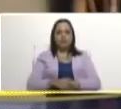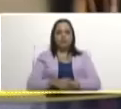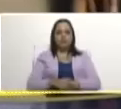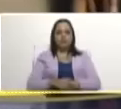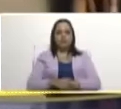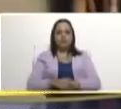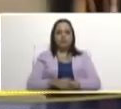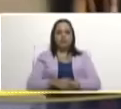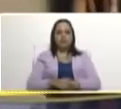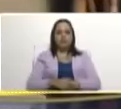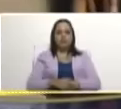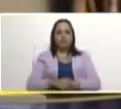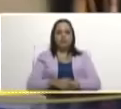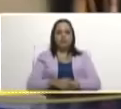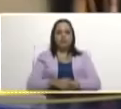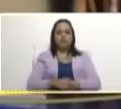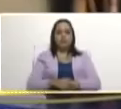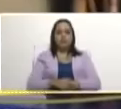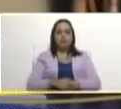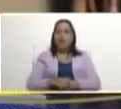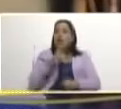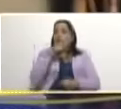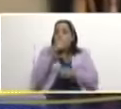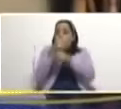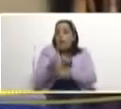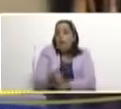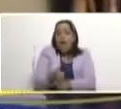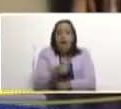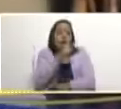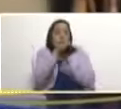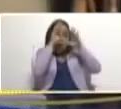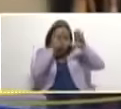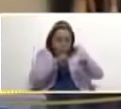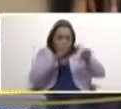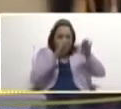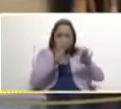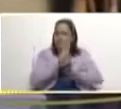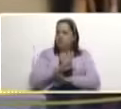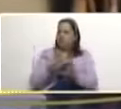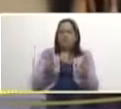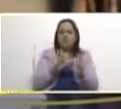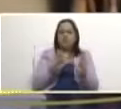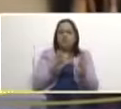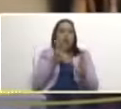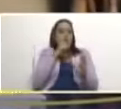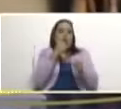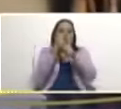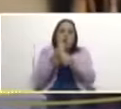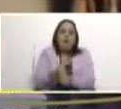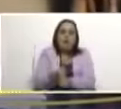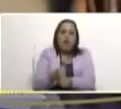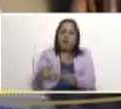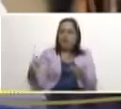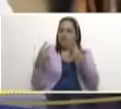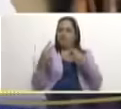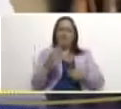No esperar reconocimiento de nadie, no esperar que lo estén viendo a